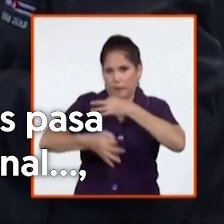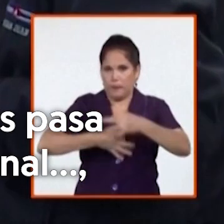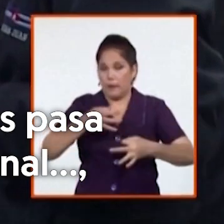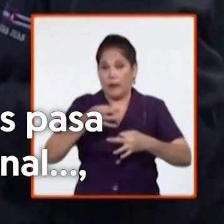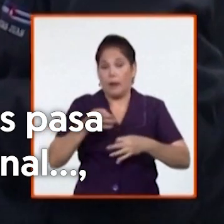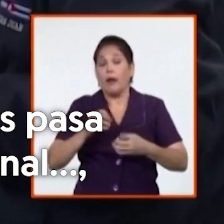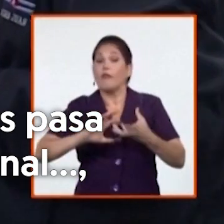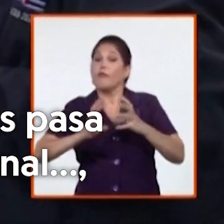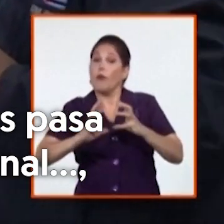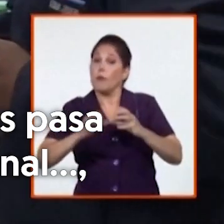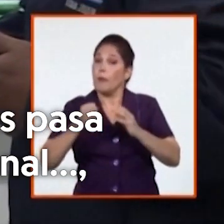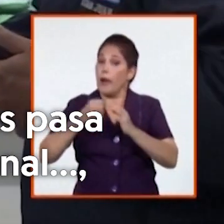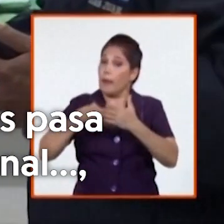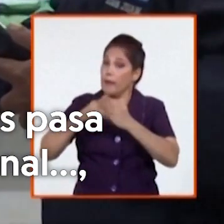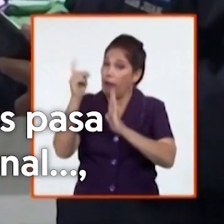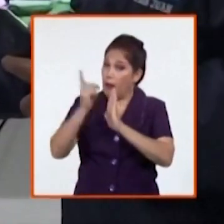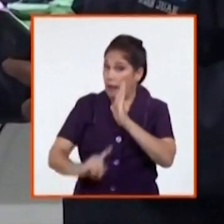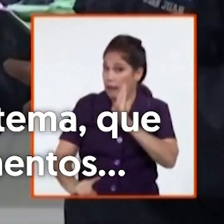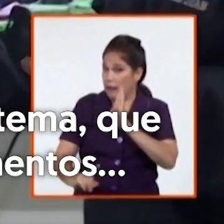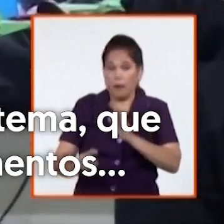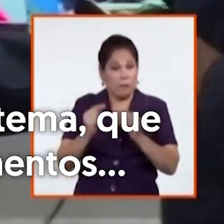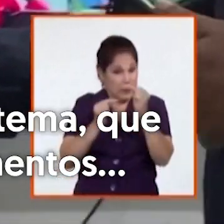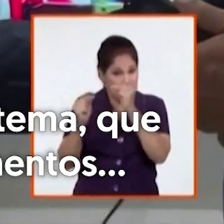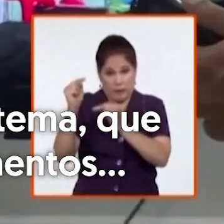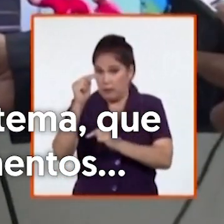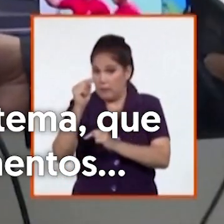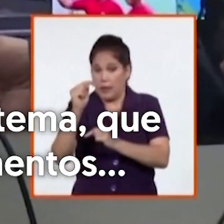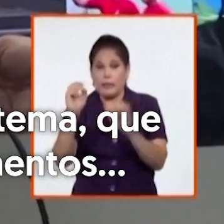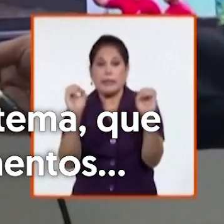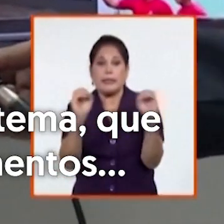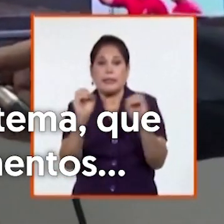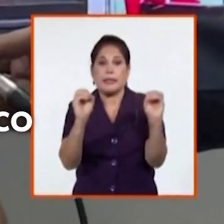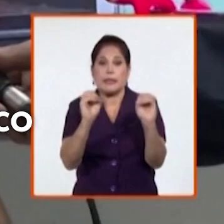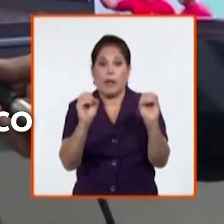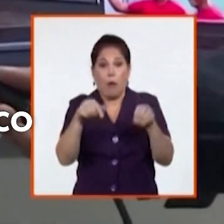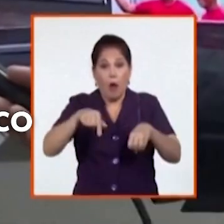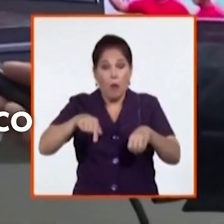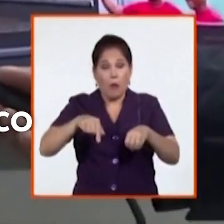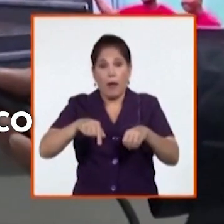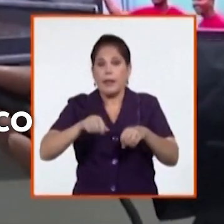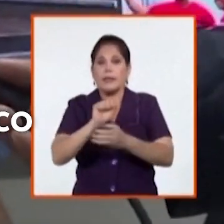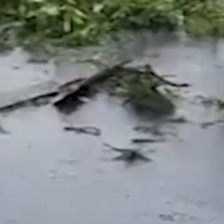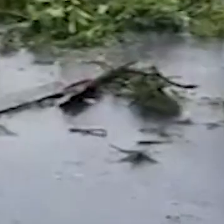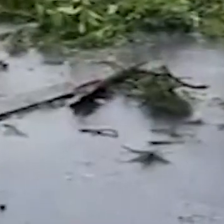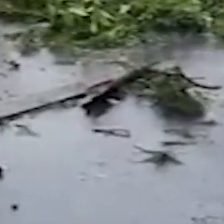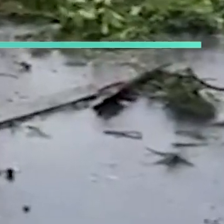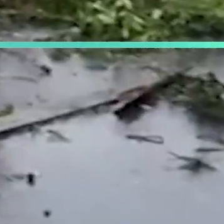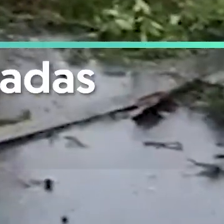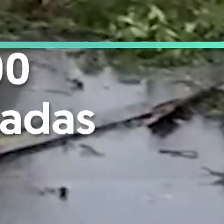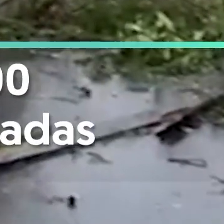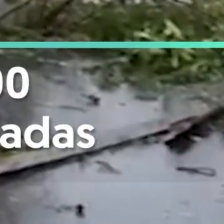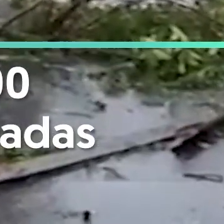El tema en estos momentos pasa por una condición excepcional, que hay un cero total en el sistema, quiere decir que en estos momentos no hay servicio eléctrico en todo el país.